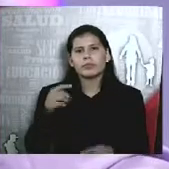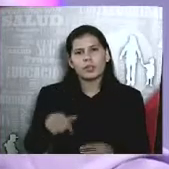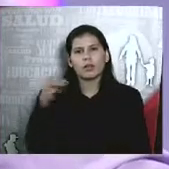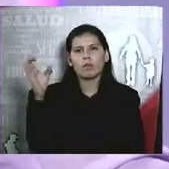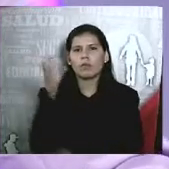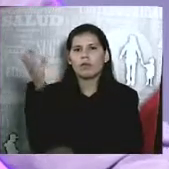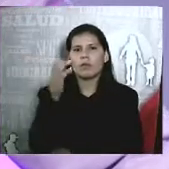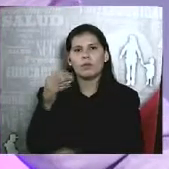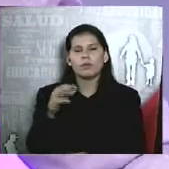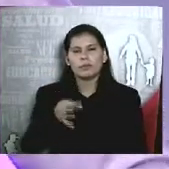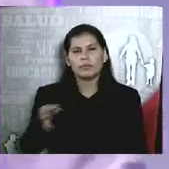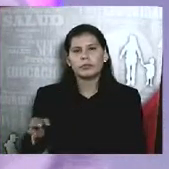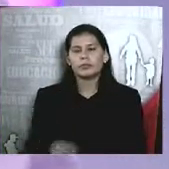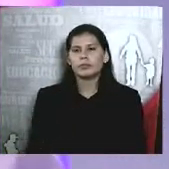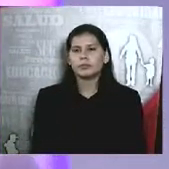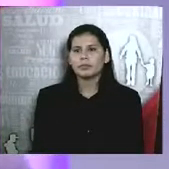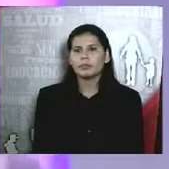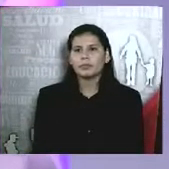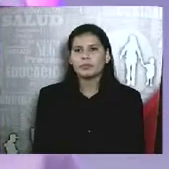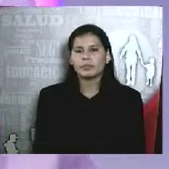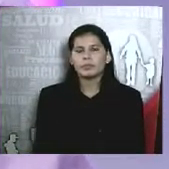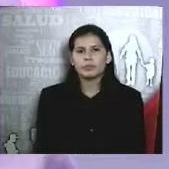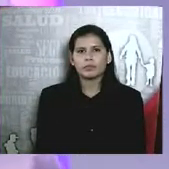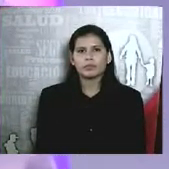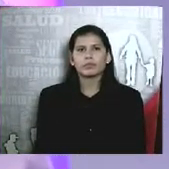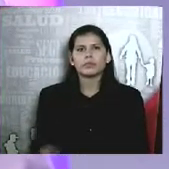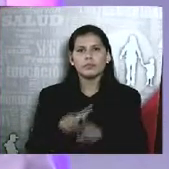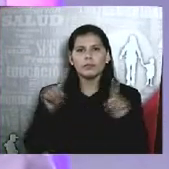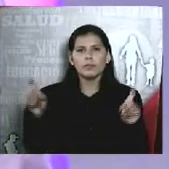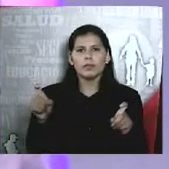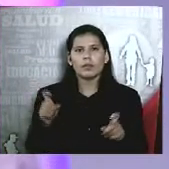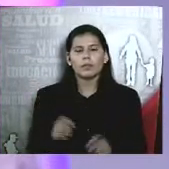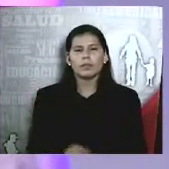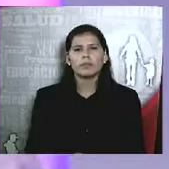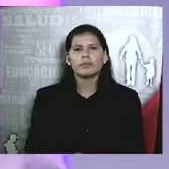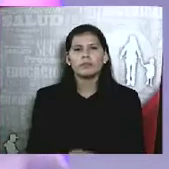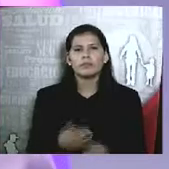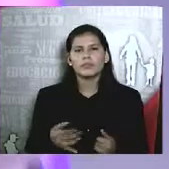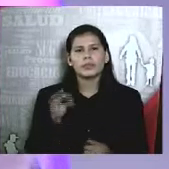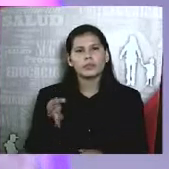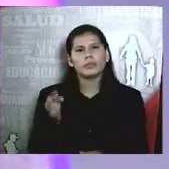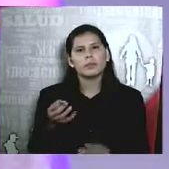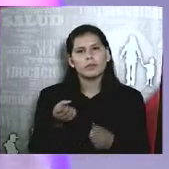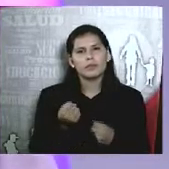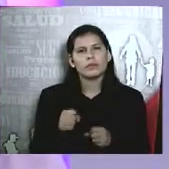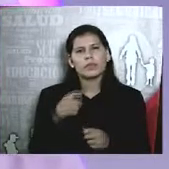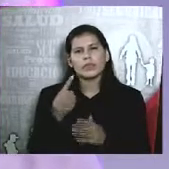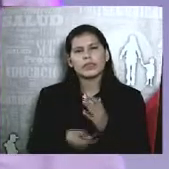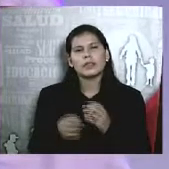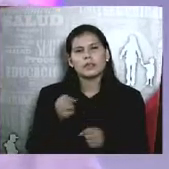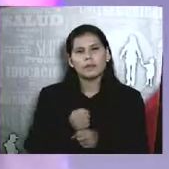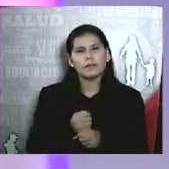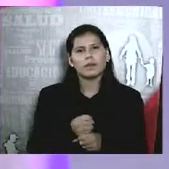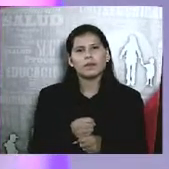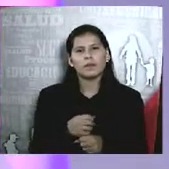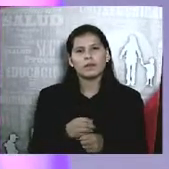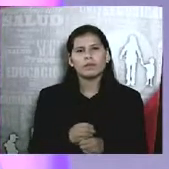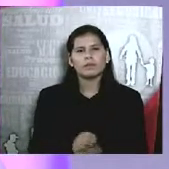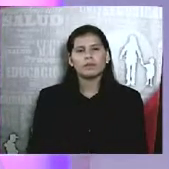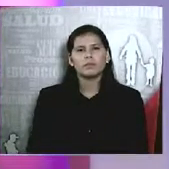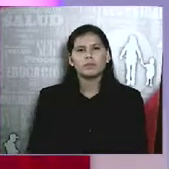de la ciudadanía. En los temas contractuales tratamos siempre de manejar concursos,